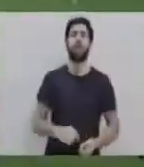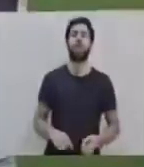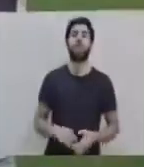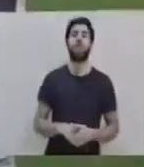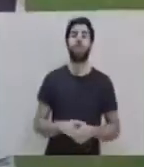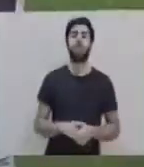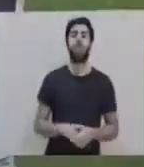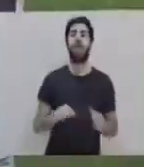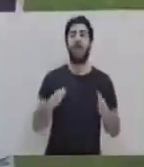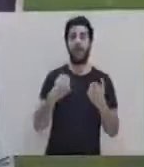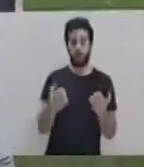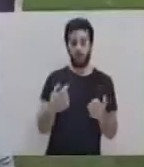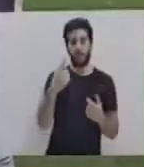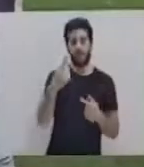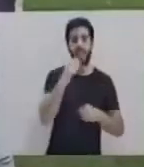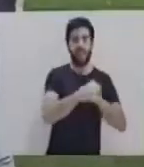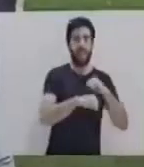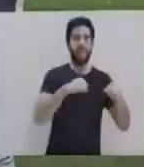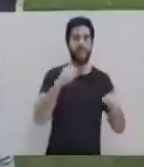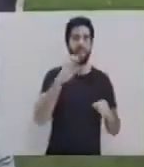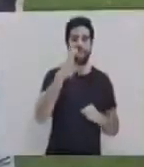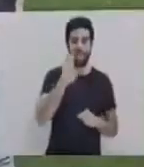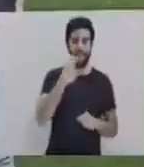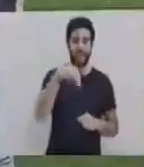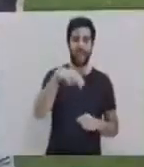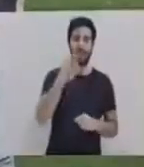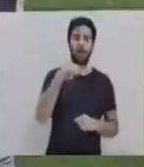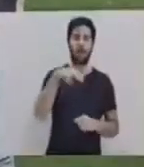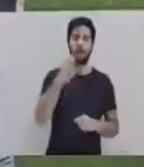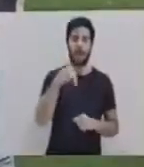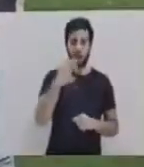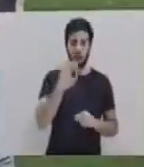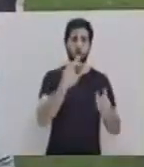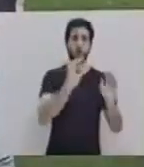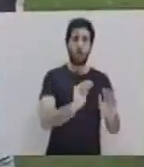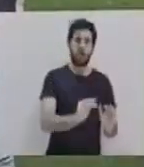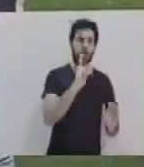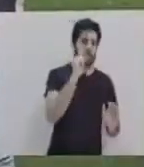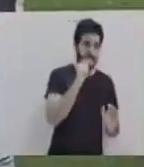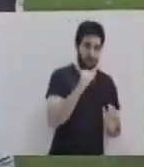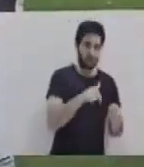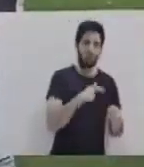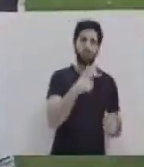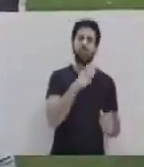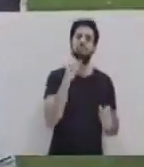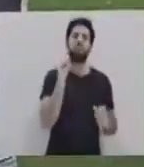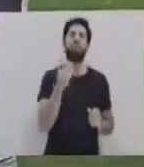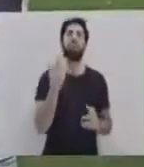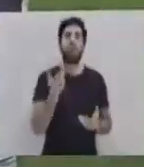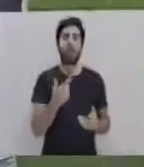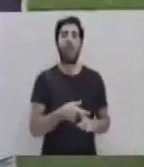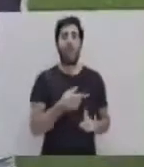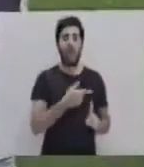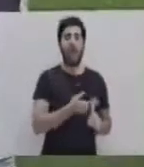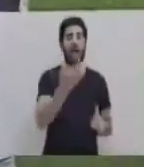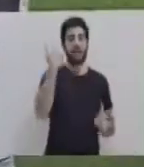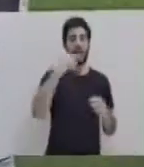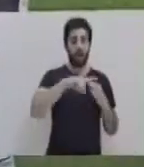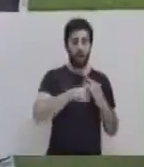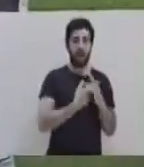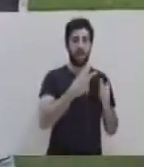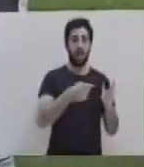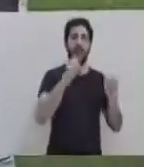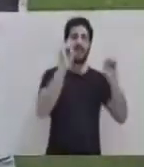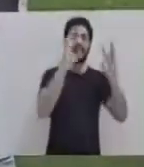Entonces, el fenómeno del niño se le llama así porque generalmente ocurría en la época